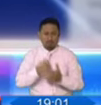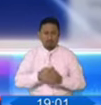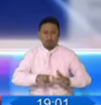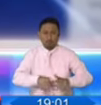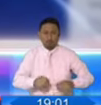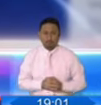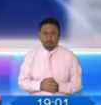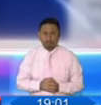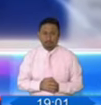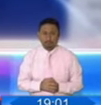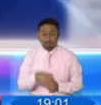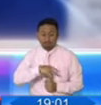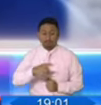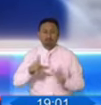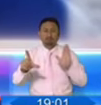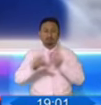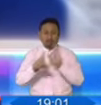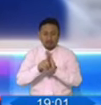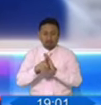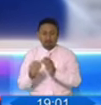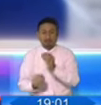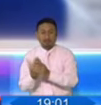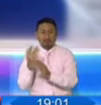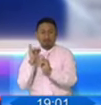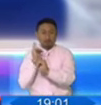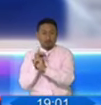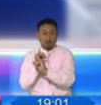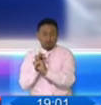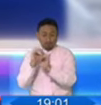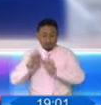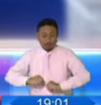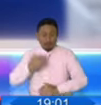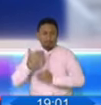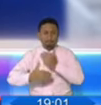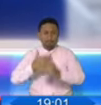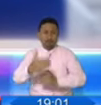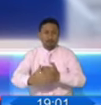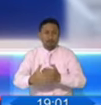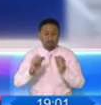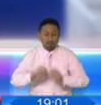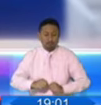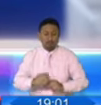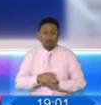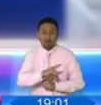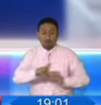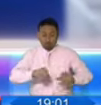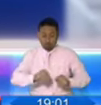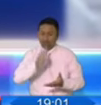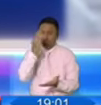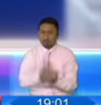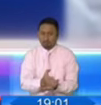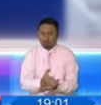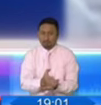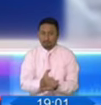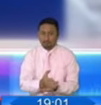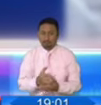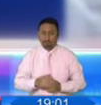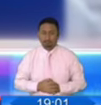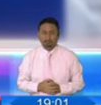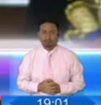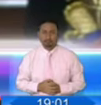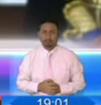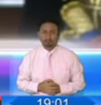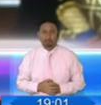corrupción, haciendo leyes, creando instituciones y procesos que impidan los actos de corrupción, y lo